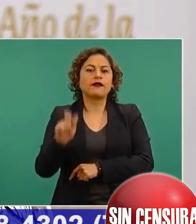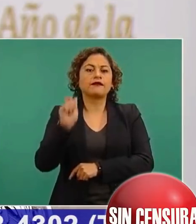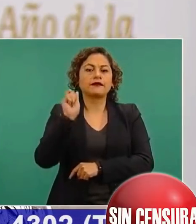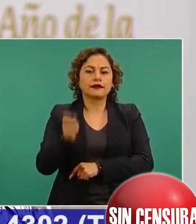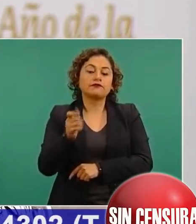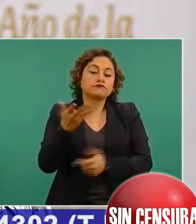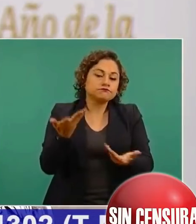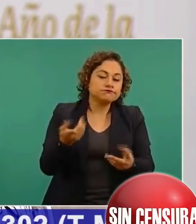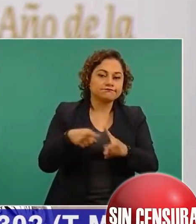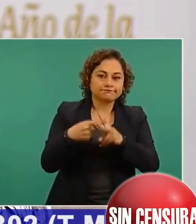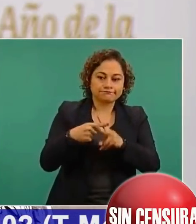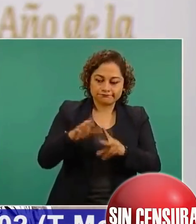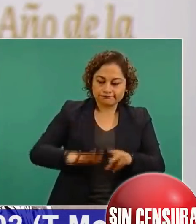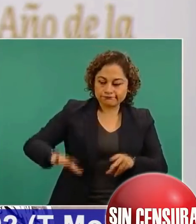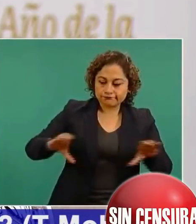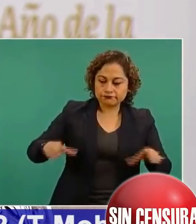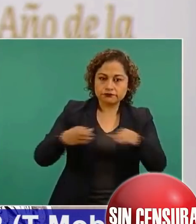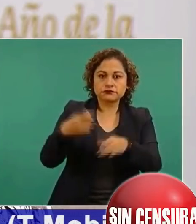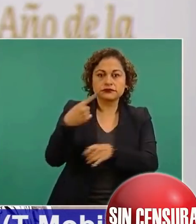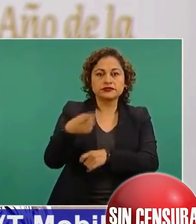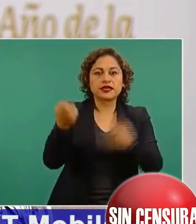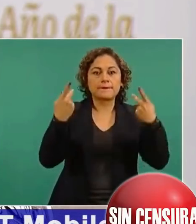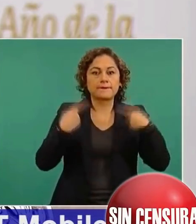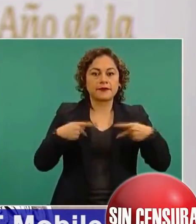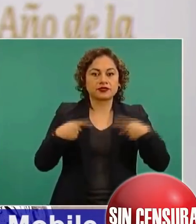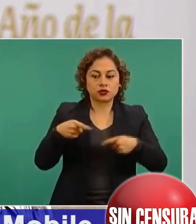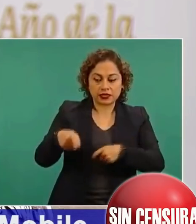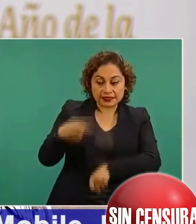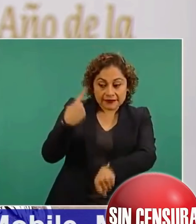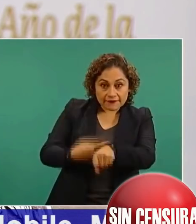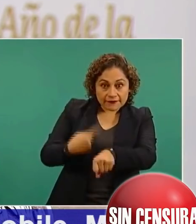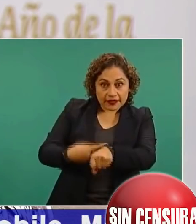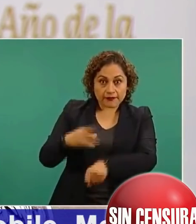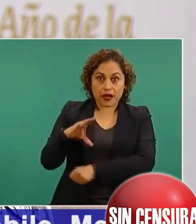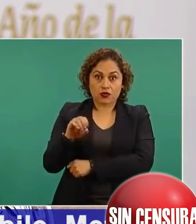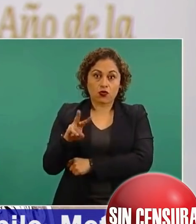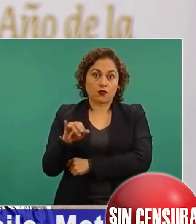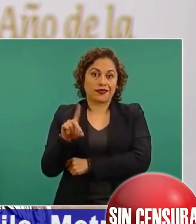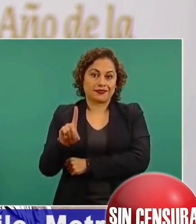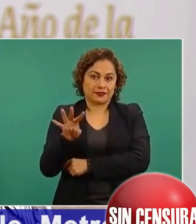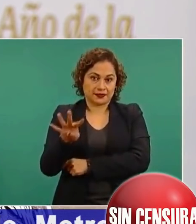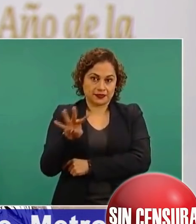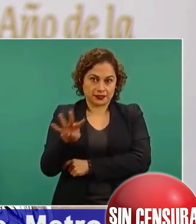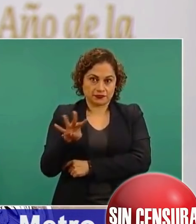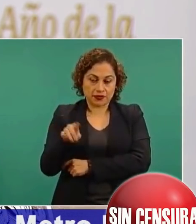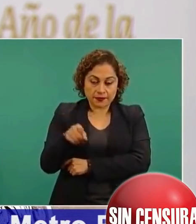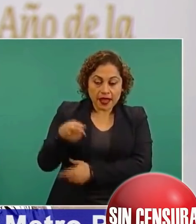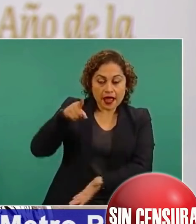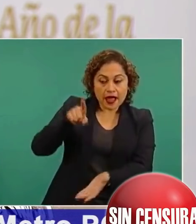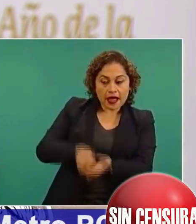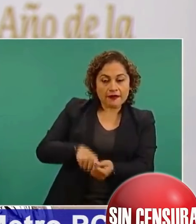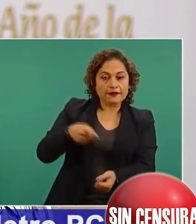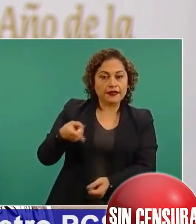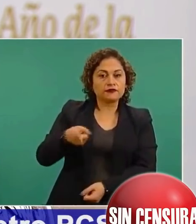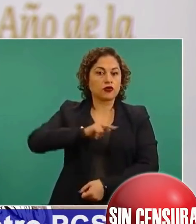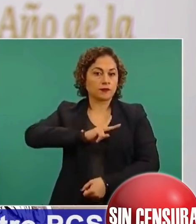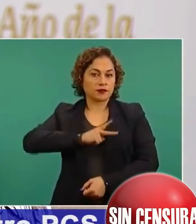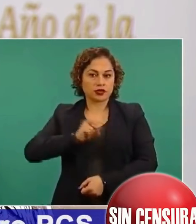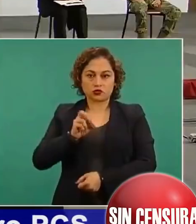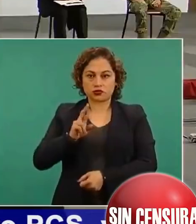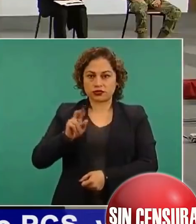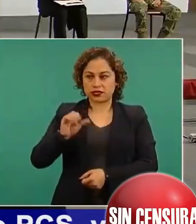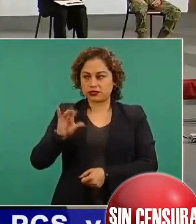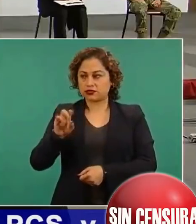los síntomas de la enfermedad se llama COVID-19, ¿cuántos tienen el virus SARS-CoV-2? Y el